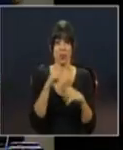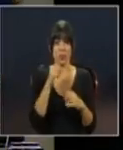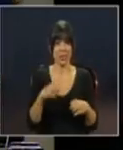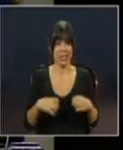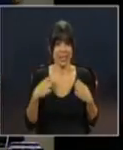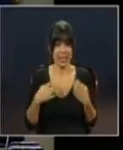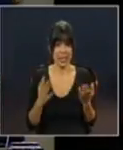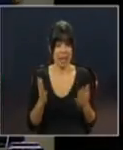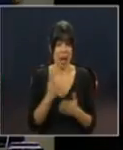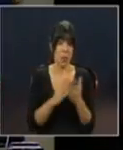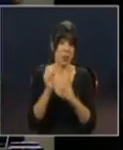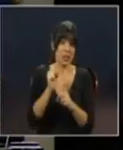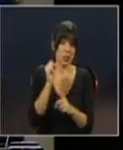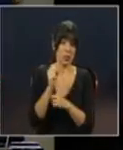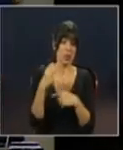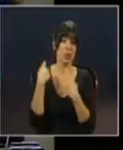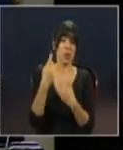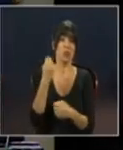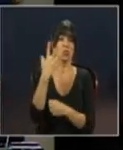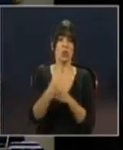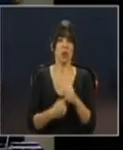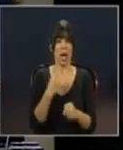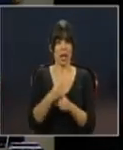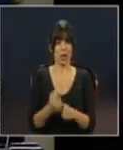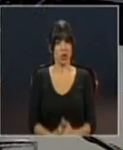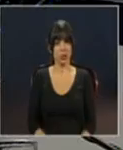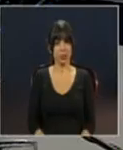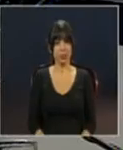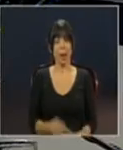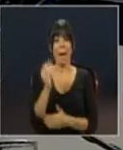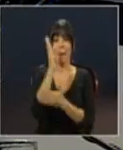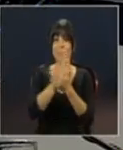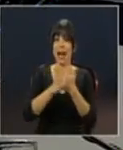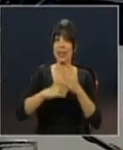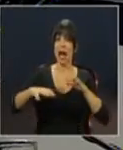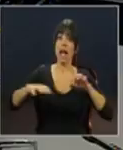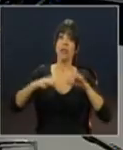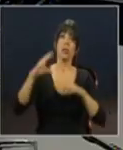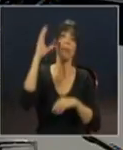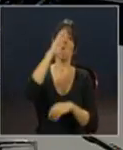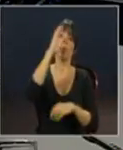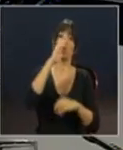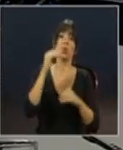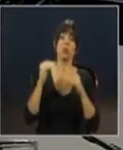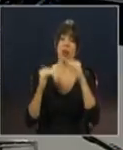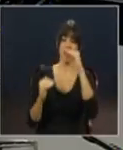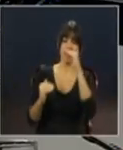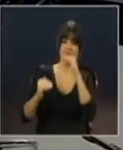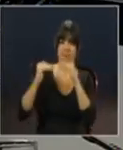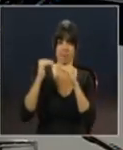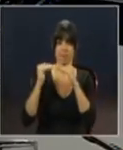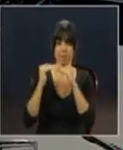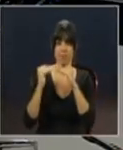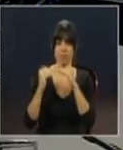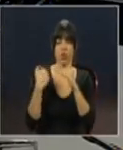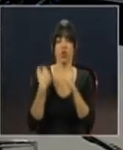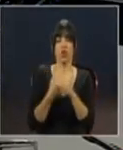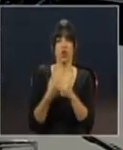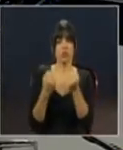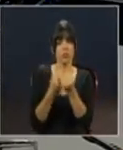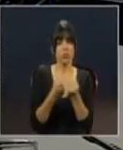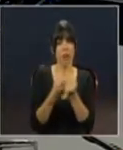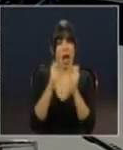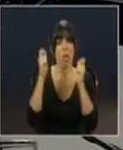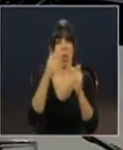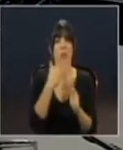de los casos, durante décadas. Como parte de las acciones para disminuir las brechas de desigualdad, apostamos a la educación